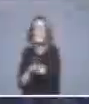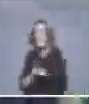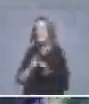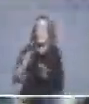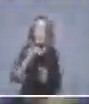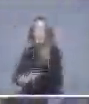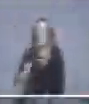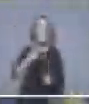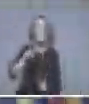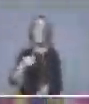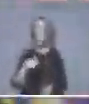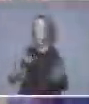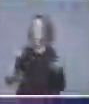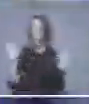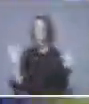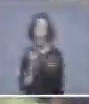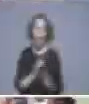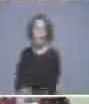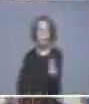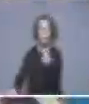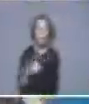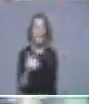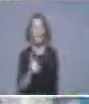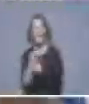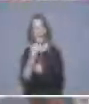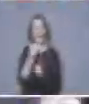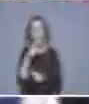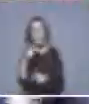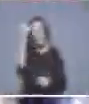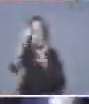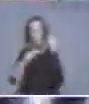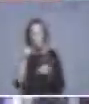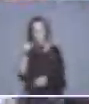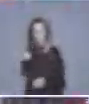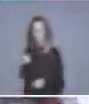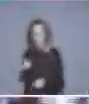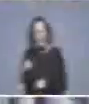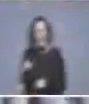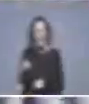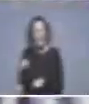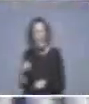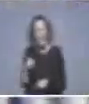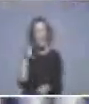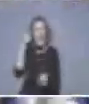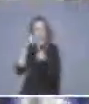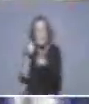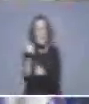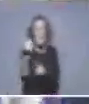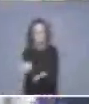siempre oirá. En eso sí te has preocupado, para que te paguen